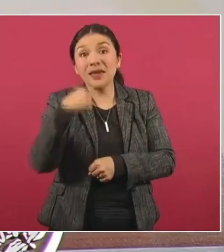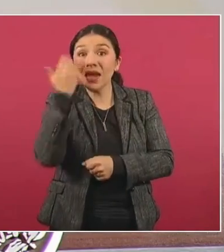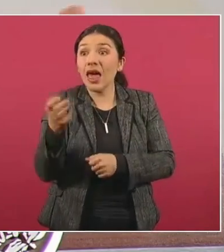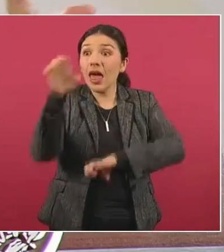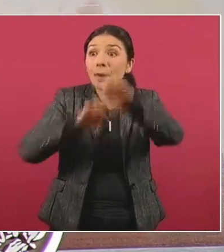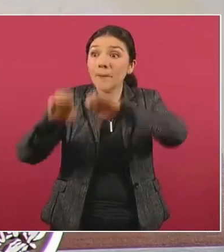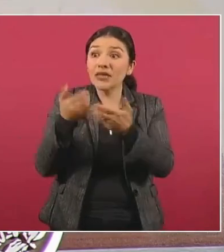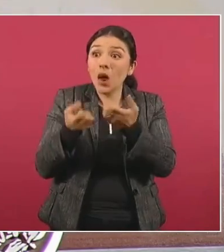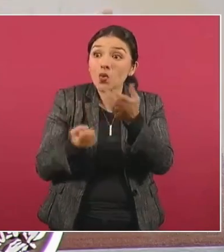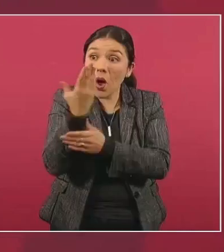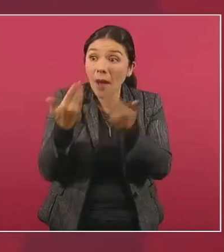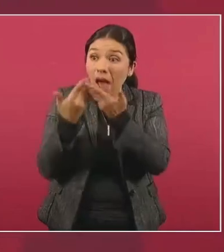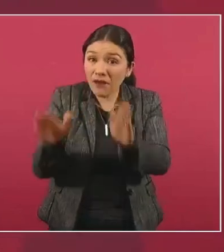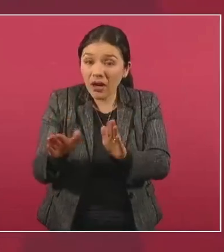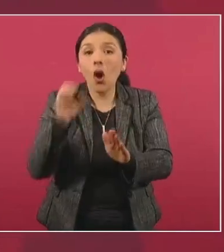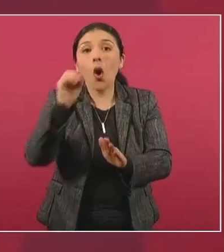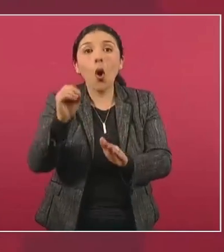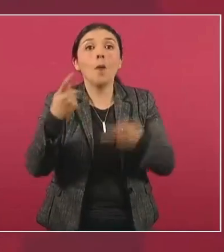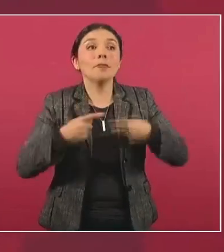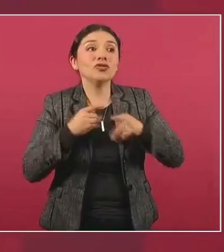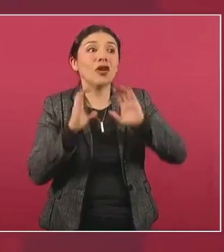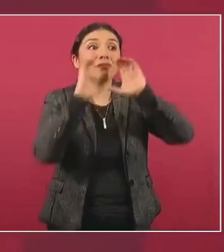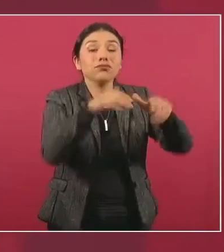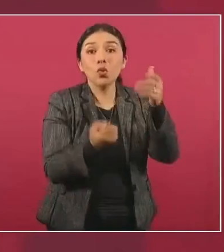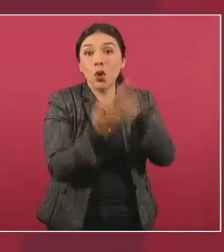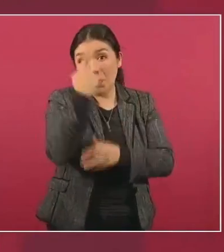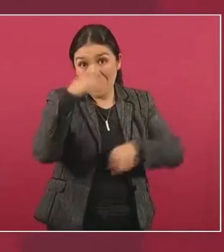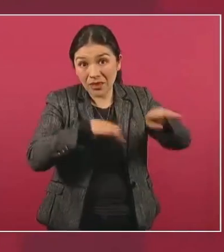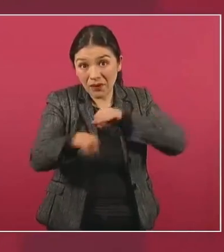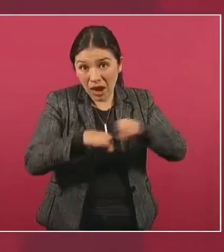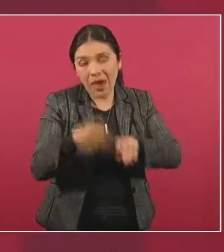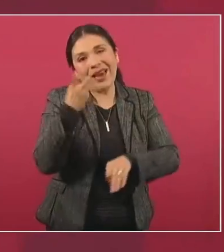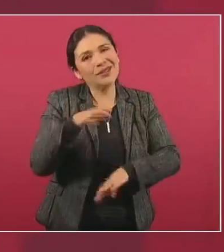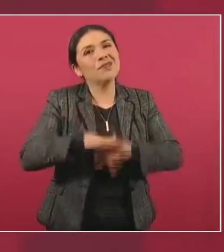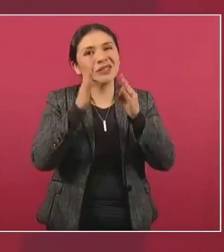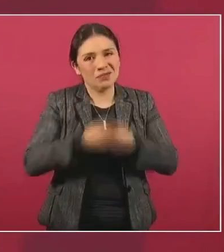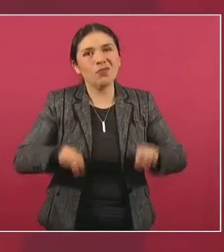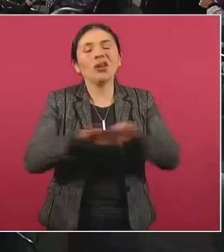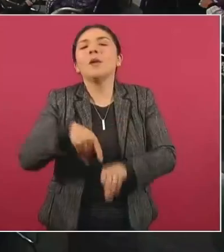nueva o para que se contrate a un trabajador. Pero pues es el rezago natural también de la pandemia.